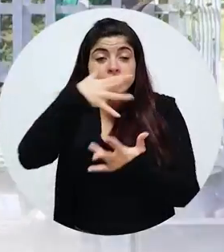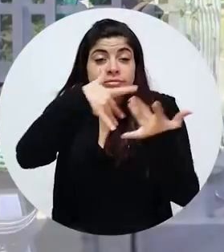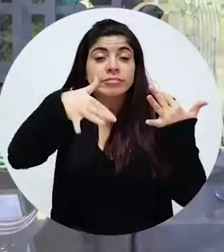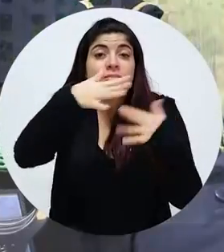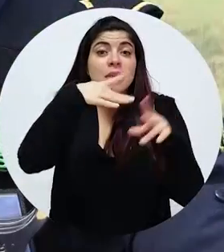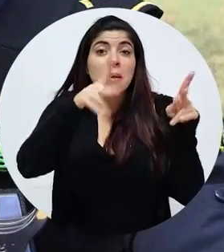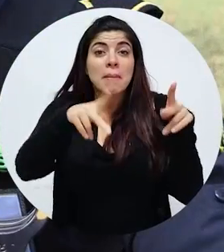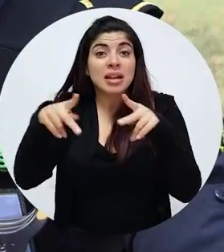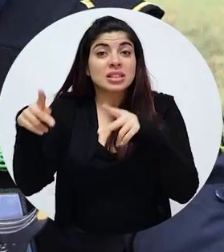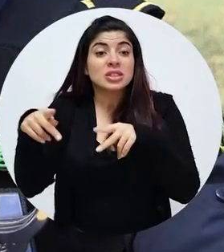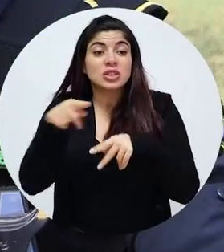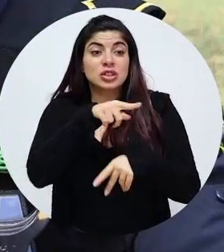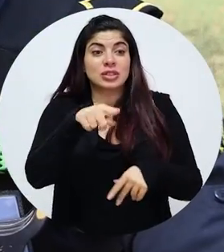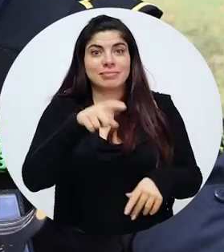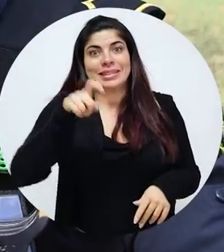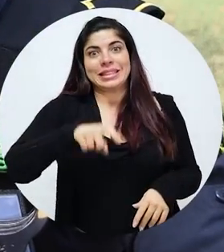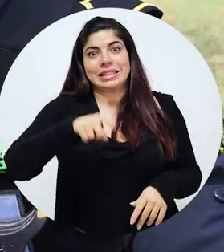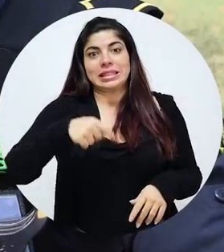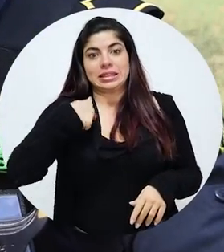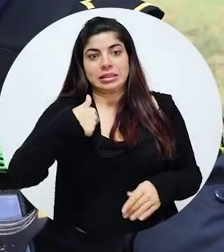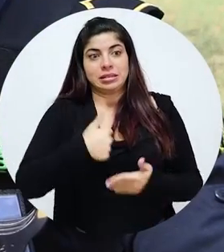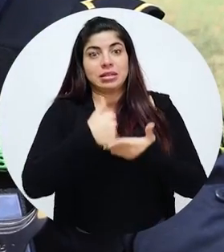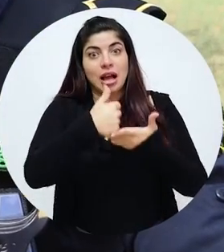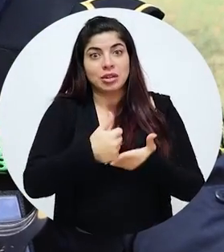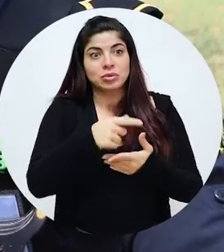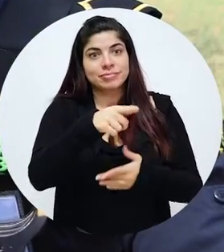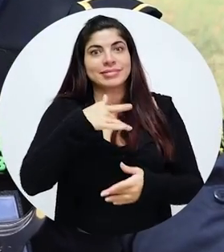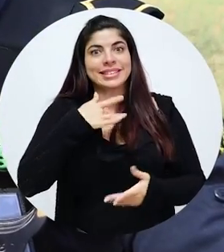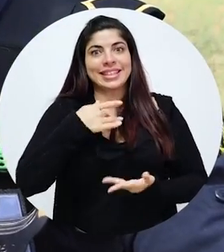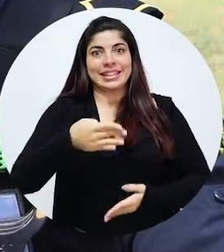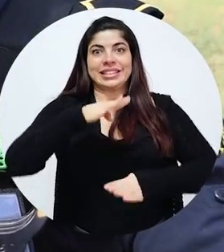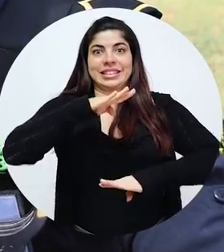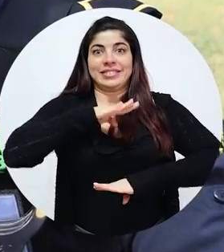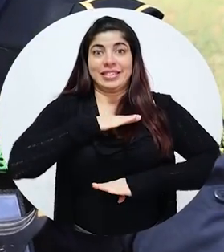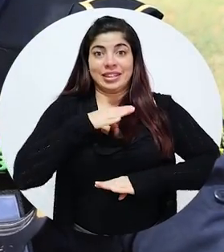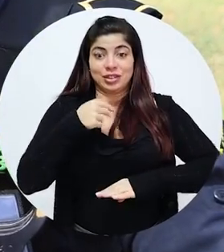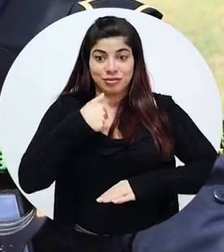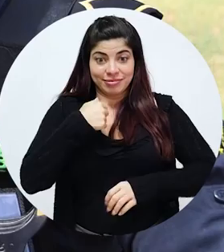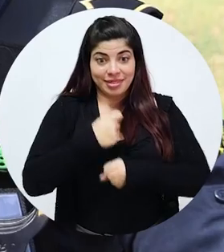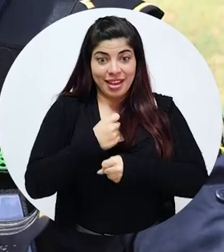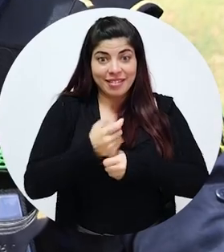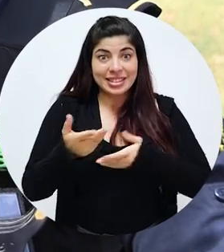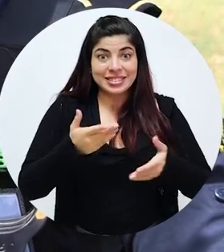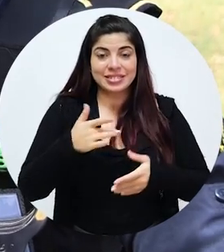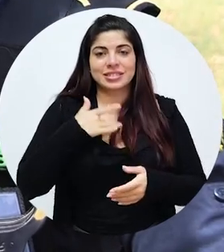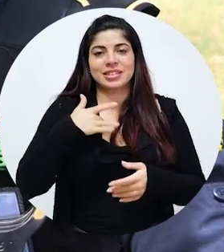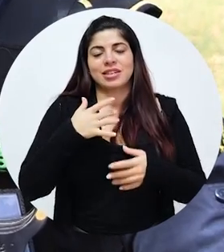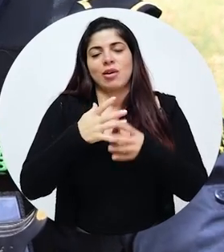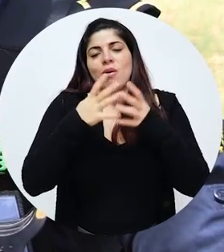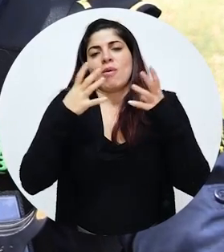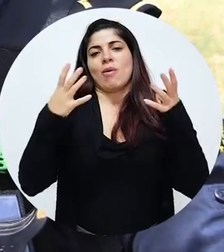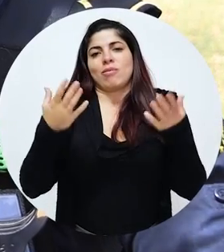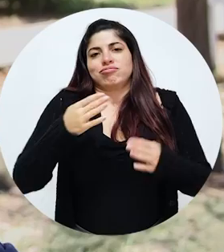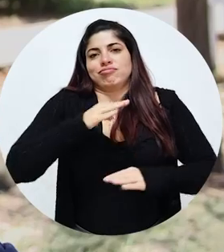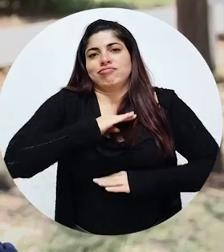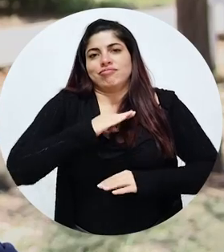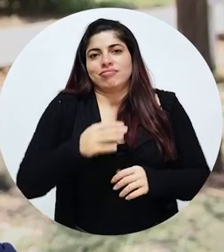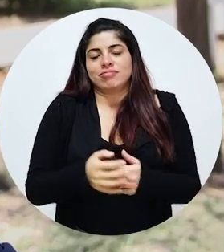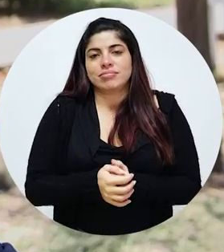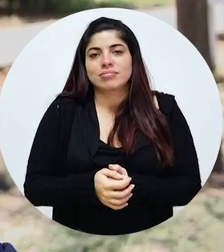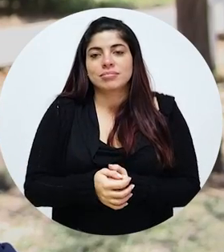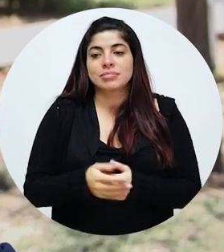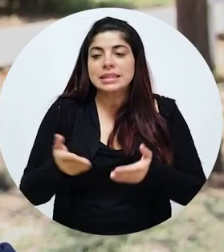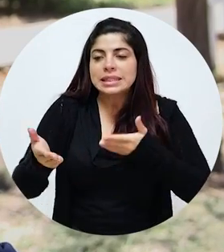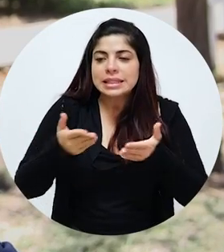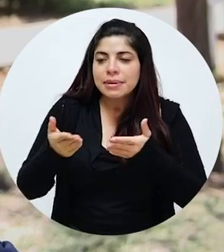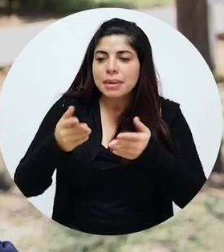Tratar con personas que necesitan de uno y dejarlas satisfechas con el servicio de nosotros es algo gratificante. Me encanta